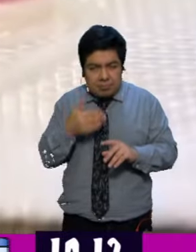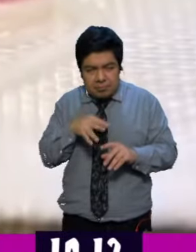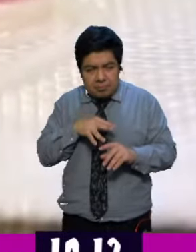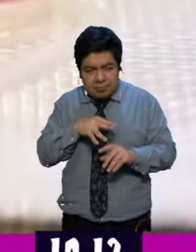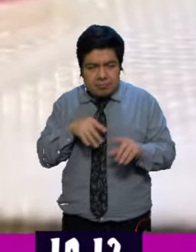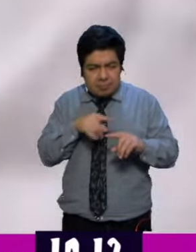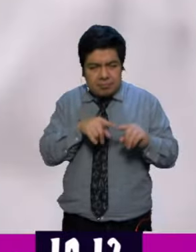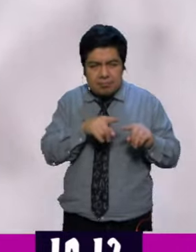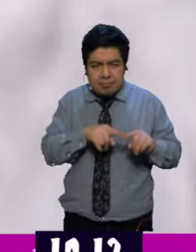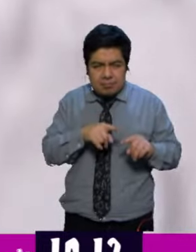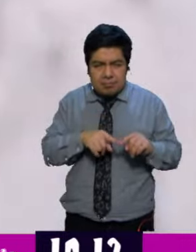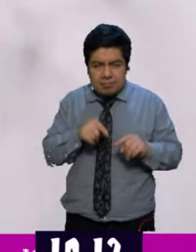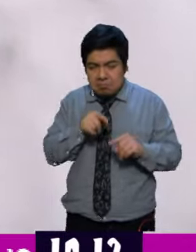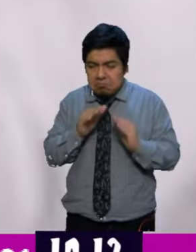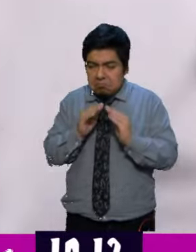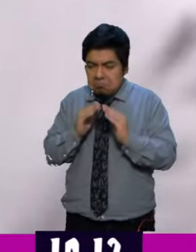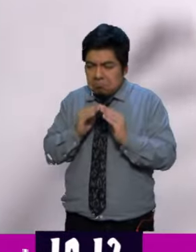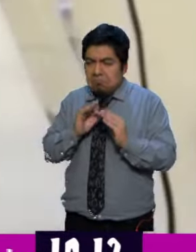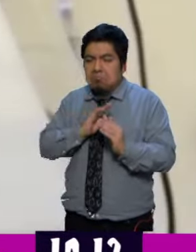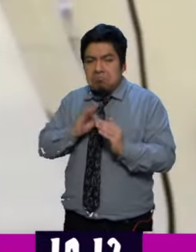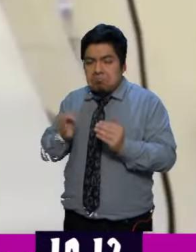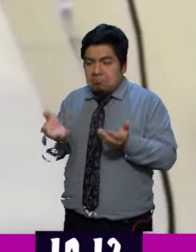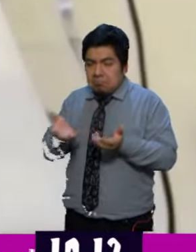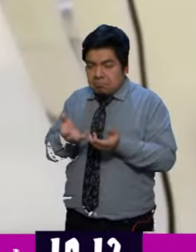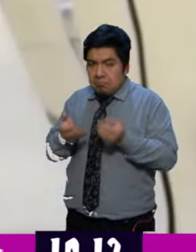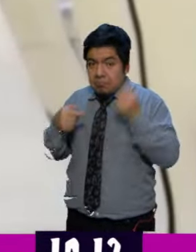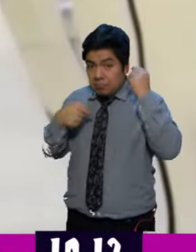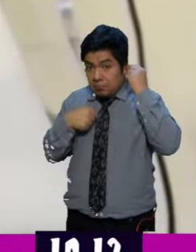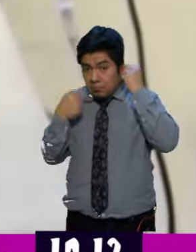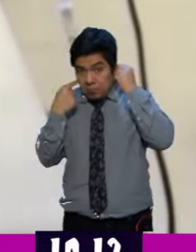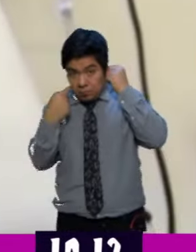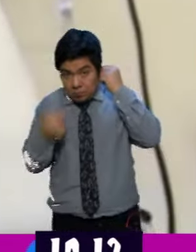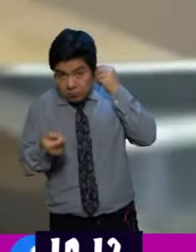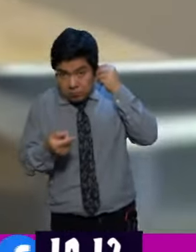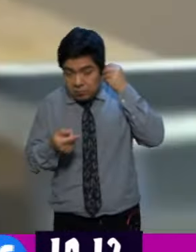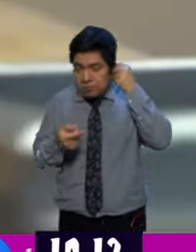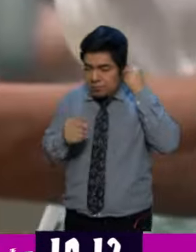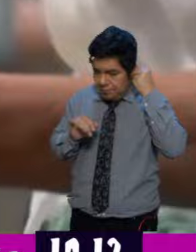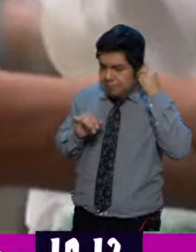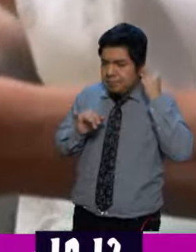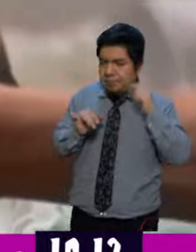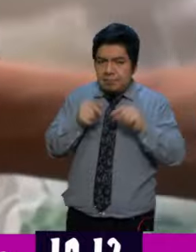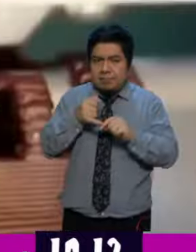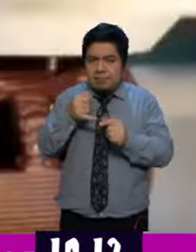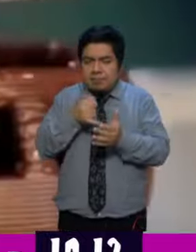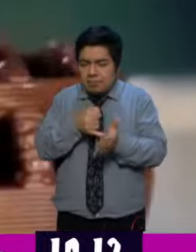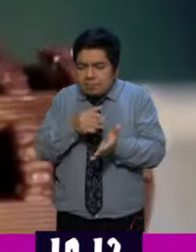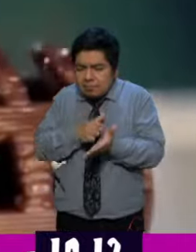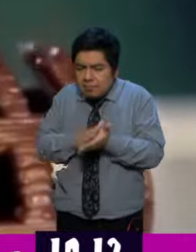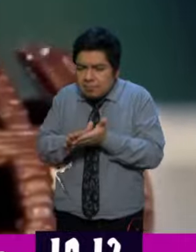haciendo para que lo puedan hacer en tu casa. Y luego, aquí en México estamos bien acostumbrados a tener este tipo de impresiones